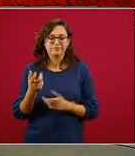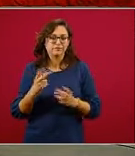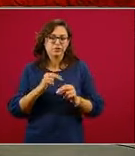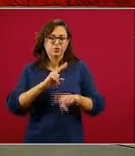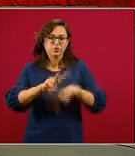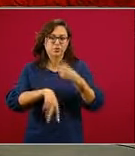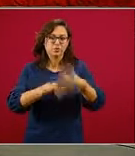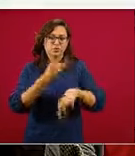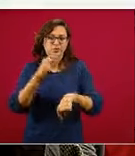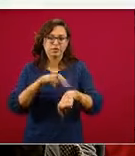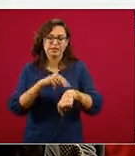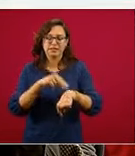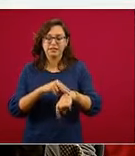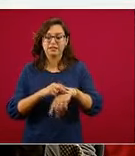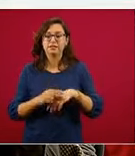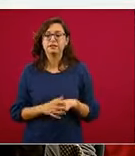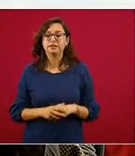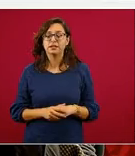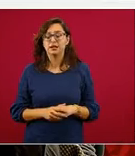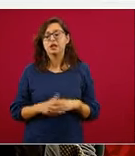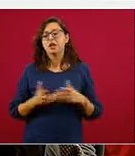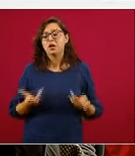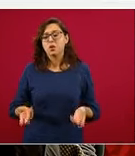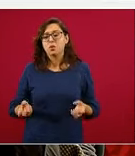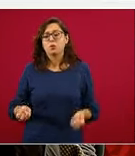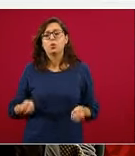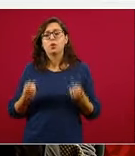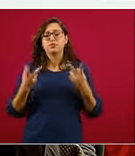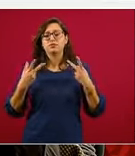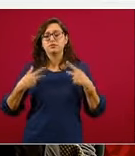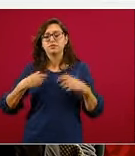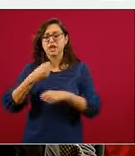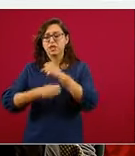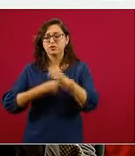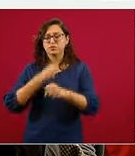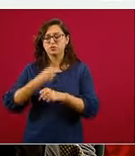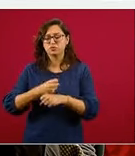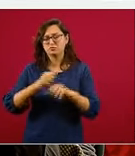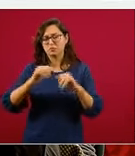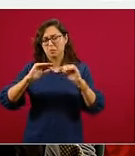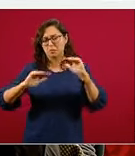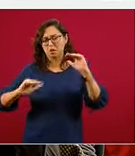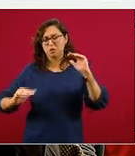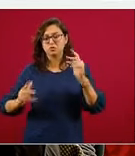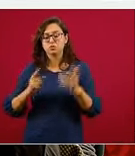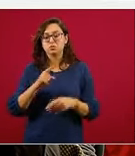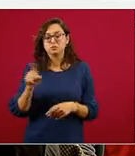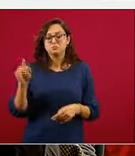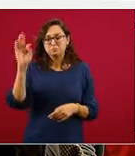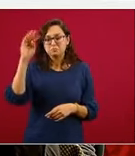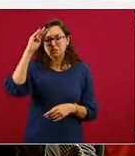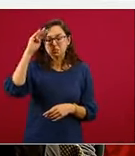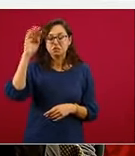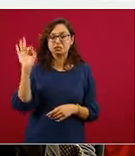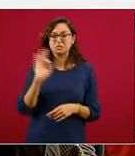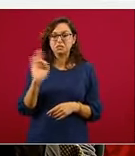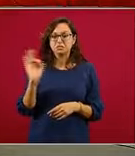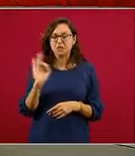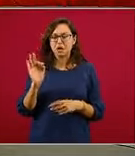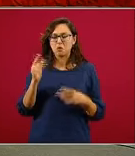me faltó un dato, y es que la edad promedio se fue reduciendo. Piénsenlo muy bien, van a conocer a alguien que consume benzodiazepinas y